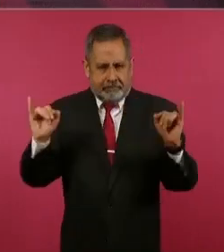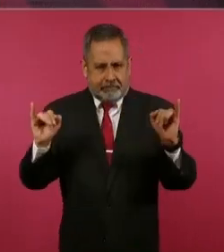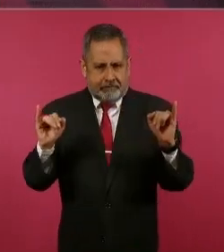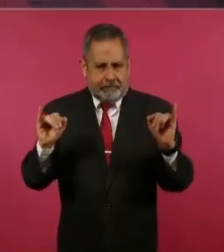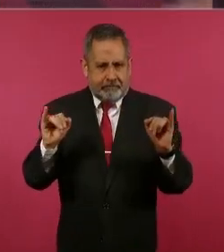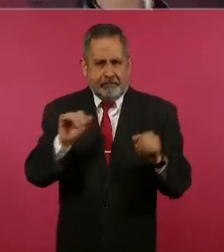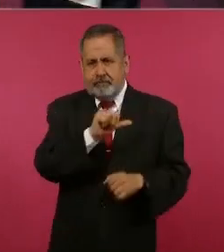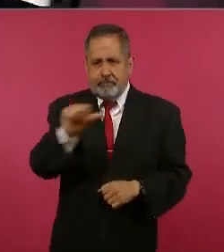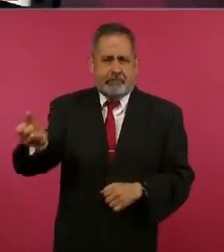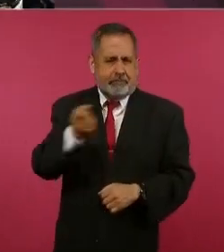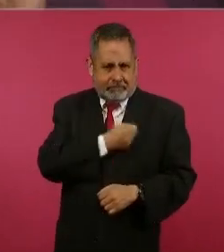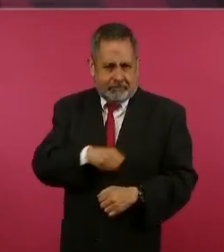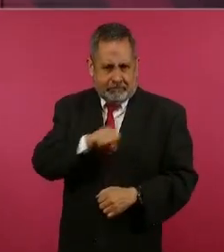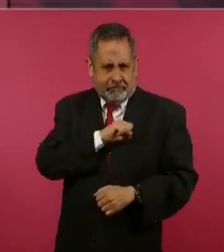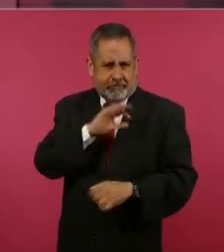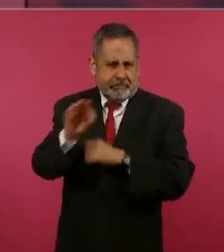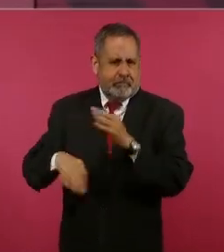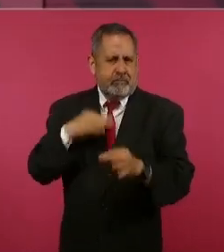O sea,